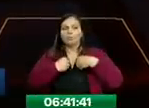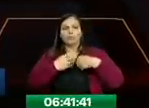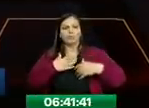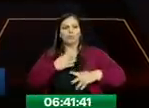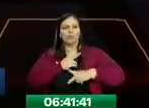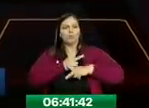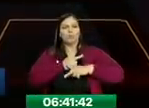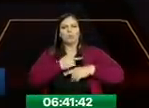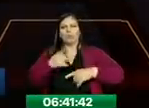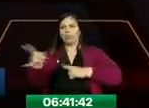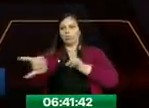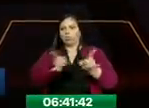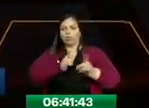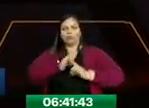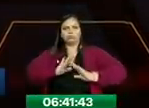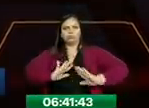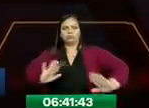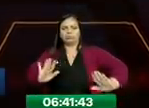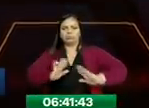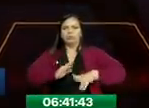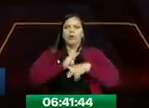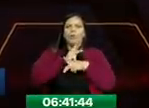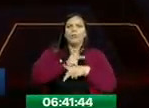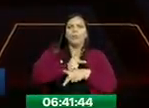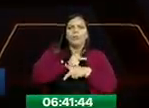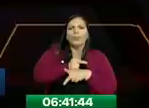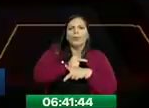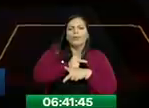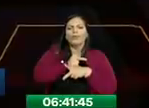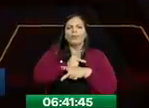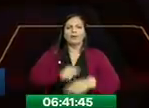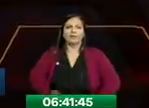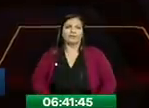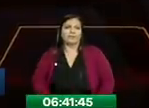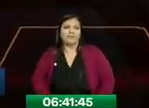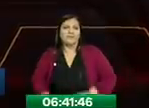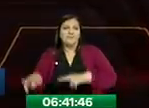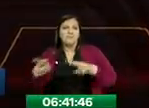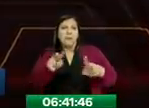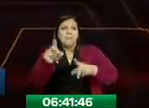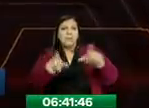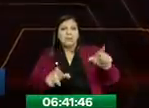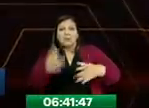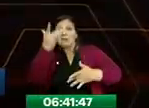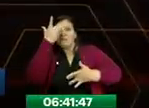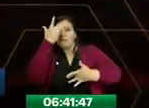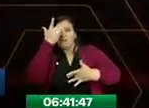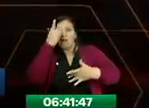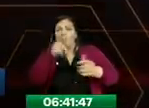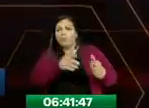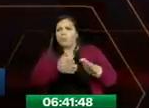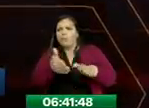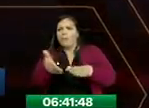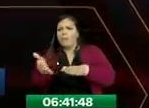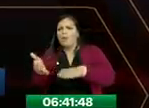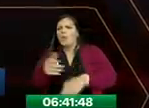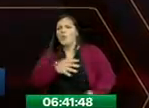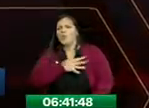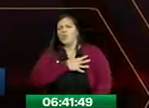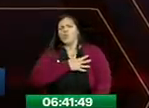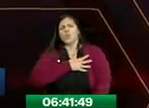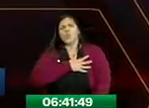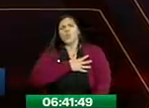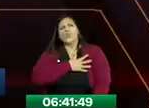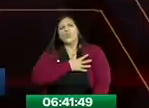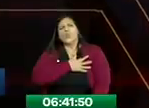de esto. La verdad que es muy penoso toda la vida que hemos perdido, muy penoso toda la gente que está contagiada,